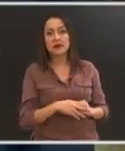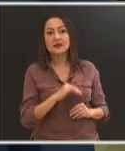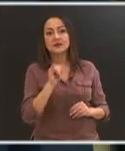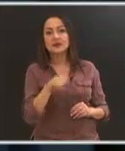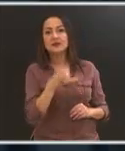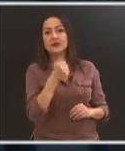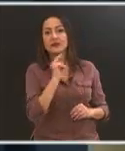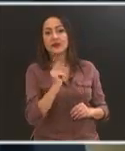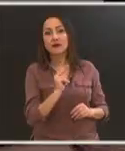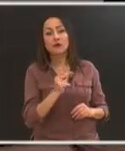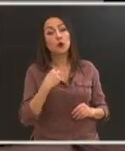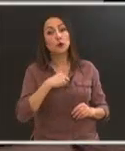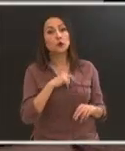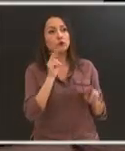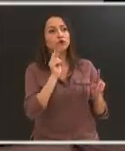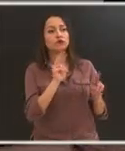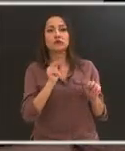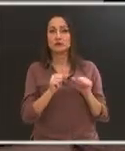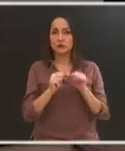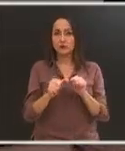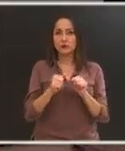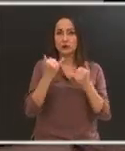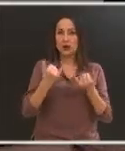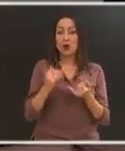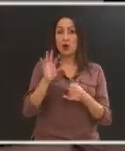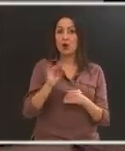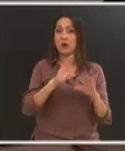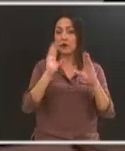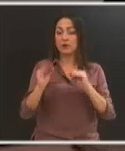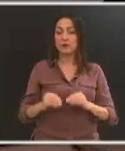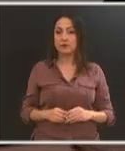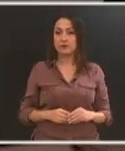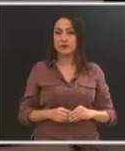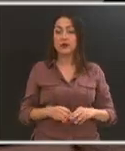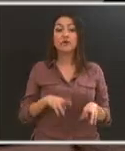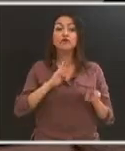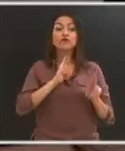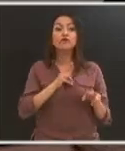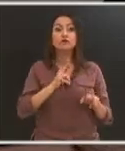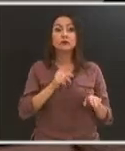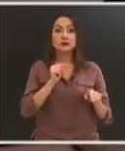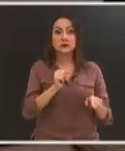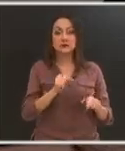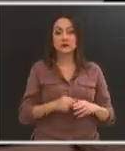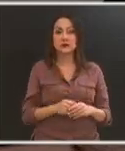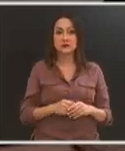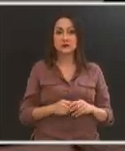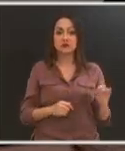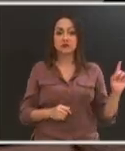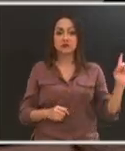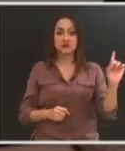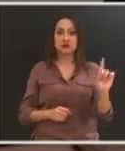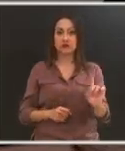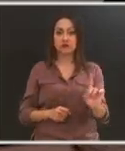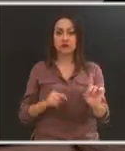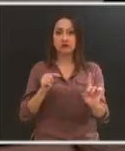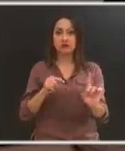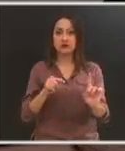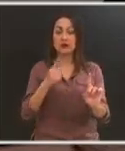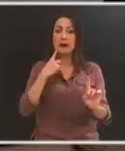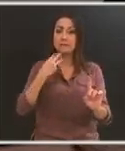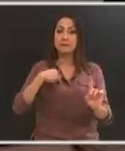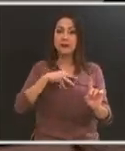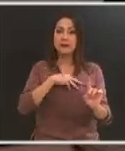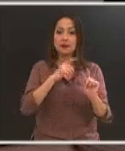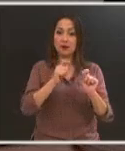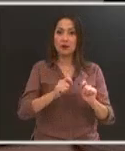Jeffrey Naranjo. Estaremos pendientes en nuestra edición a las 9 de la noche del resultado de esta comparecencia de la ministra